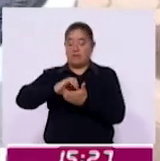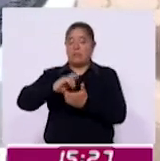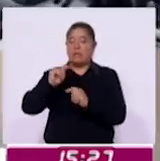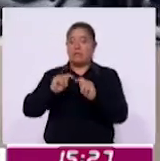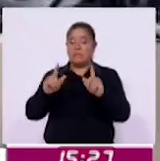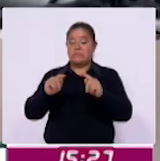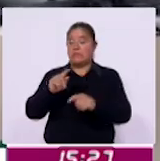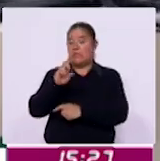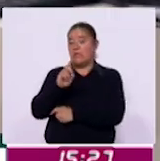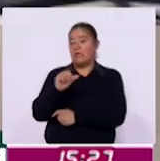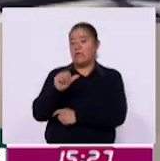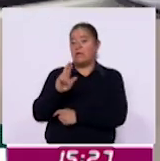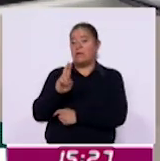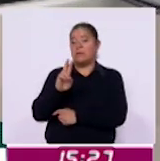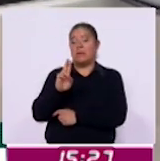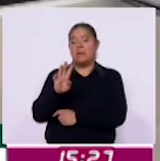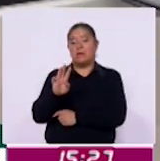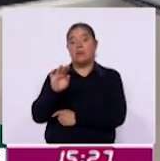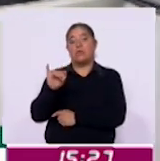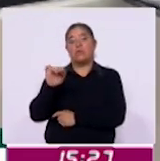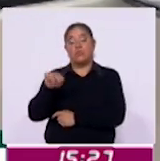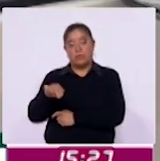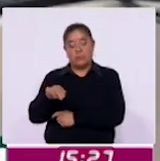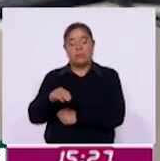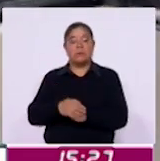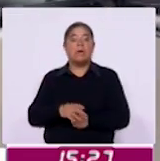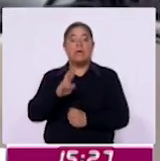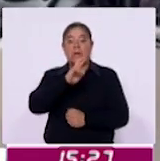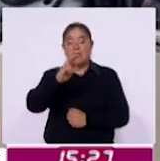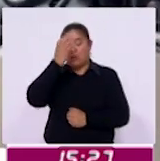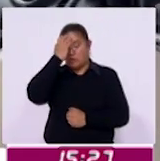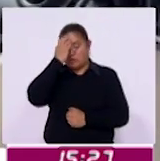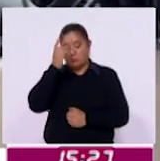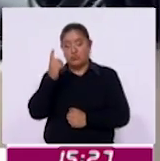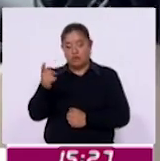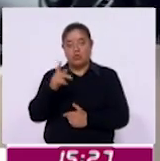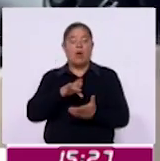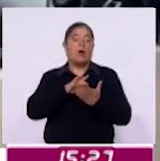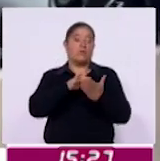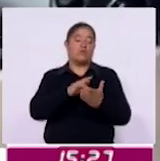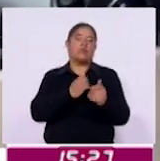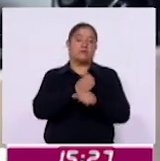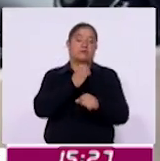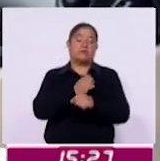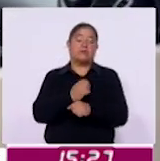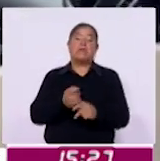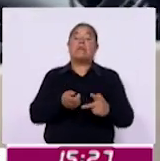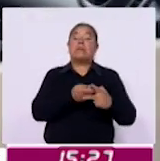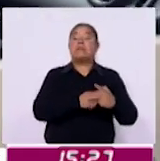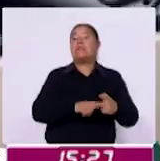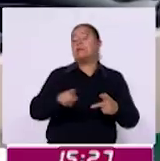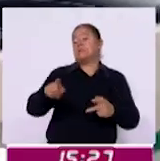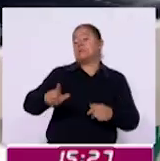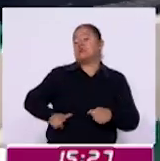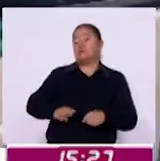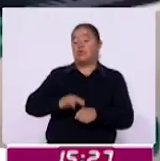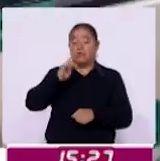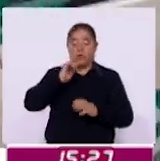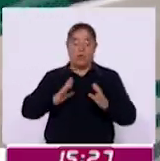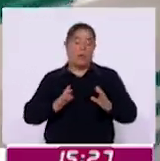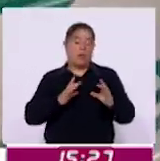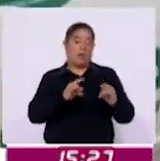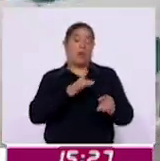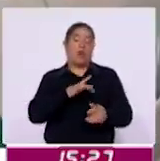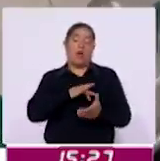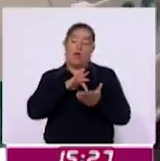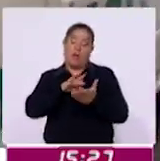Darwin Pérez y Pérez, reconoció el apoyo del gobierno estatal, pues desde el inicio de esta administración se ha brindado un apoyo a los planteles de